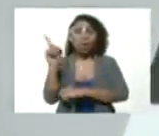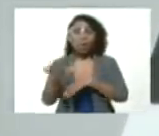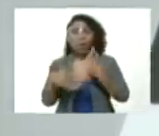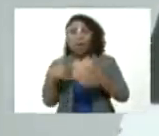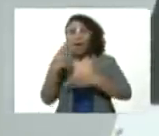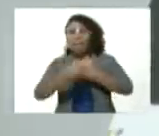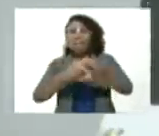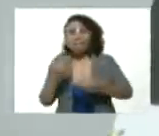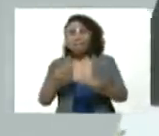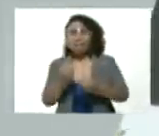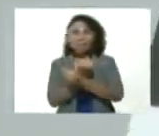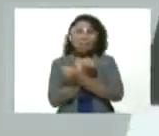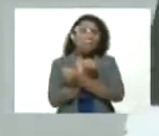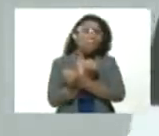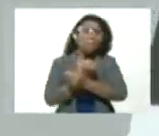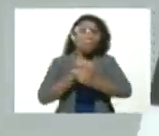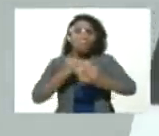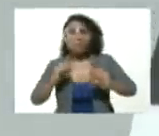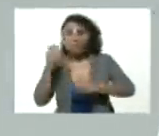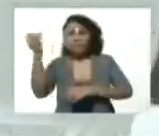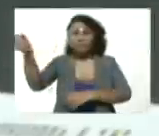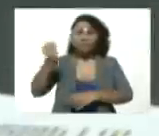esto imposible,